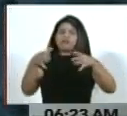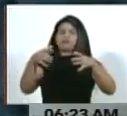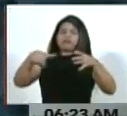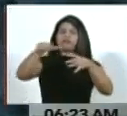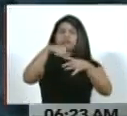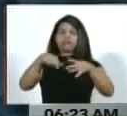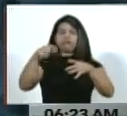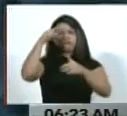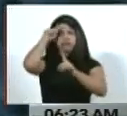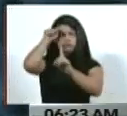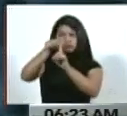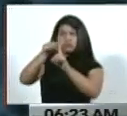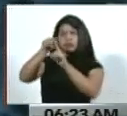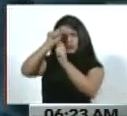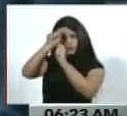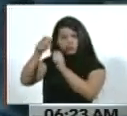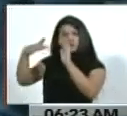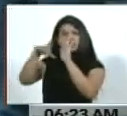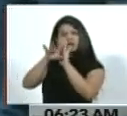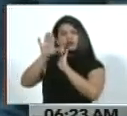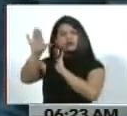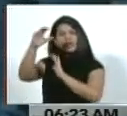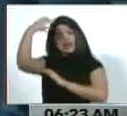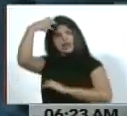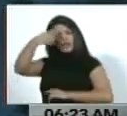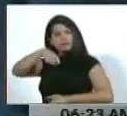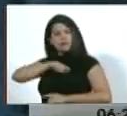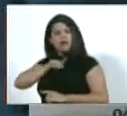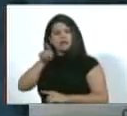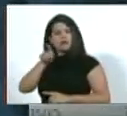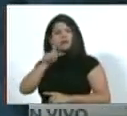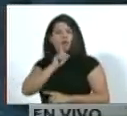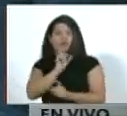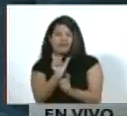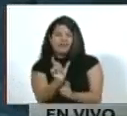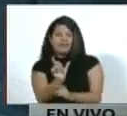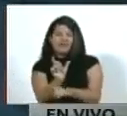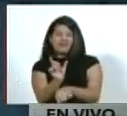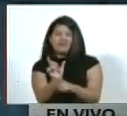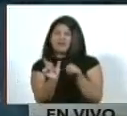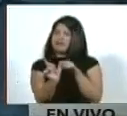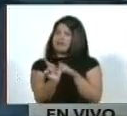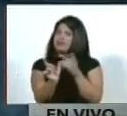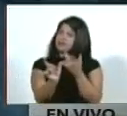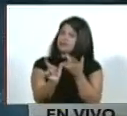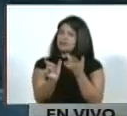conservadora de los derechos de Fernando VII. Ya una cosa, pues,